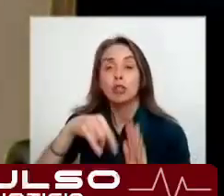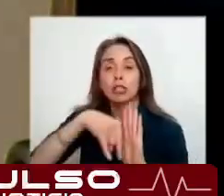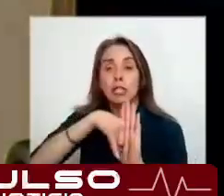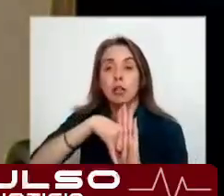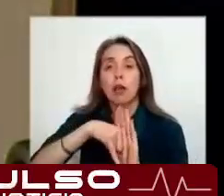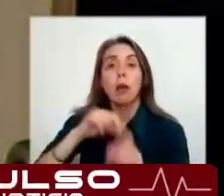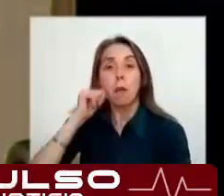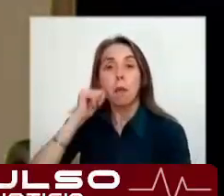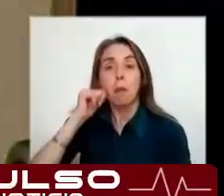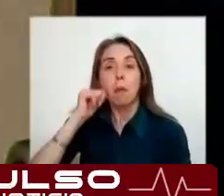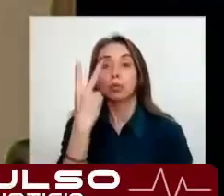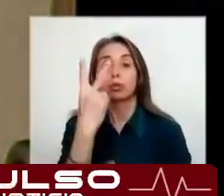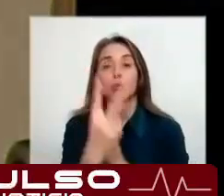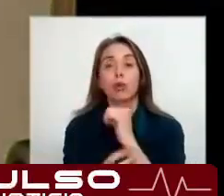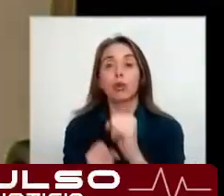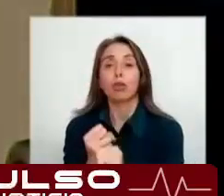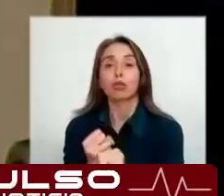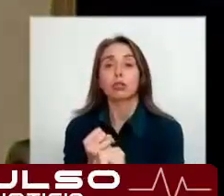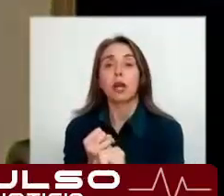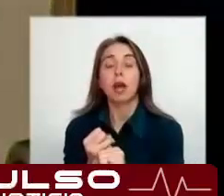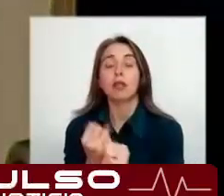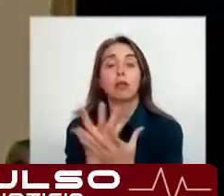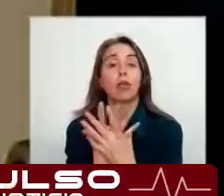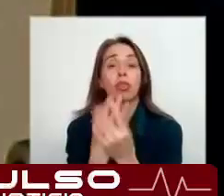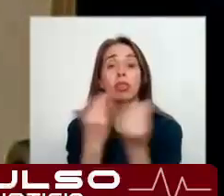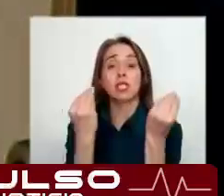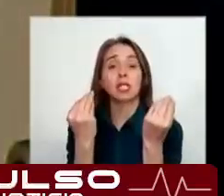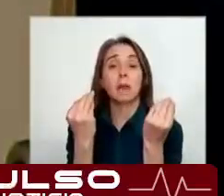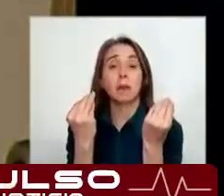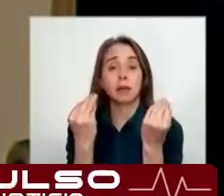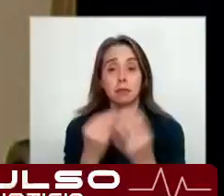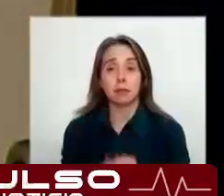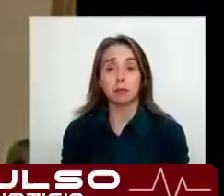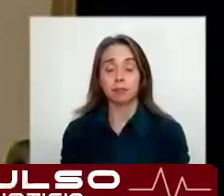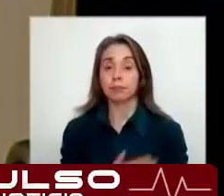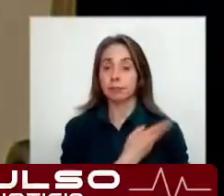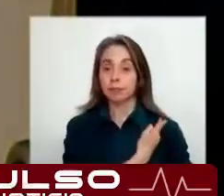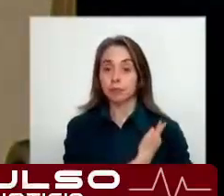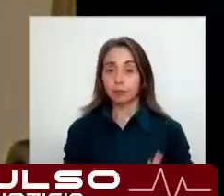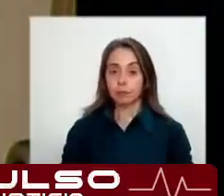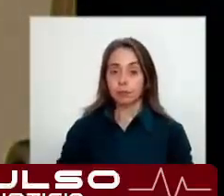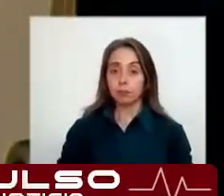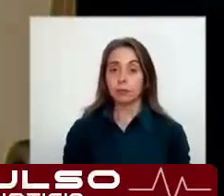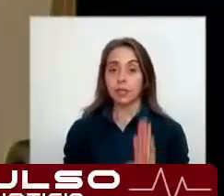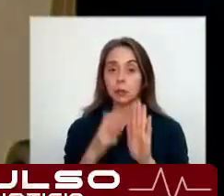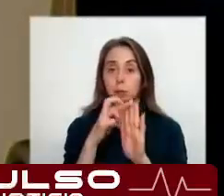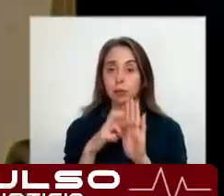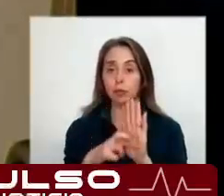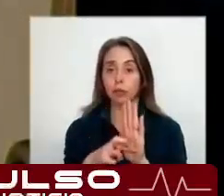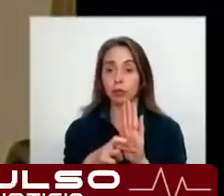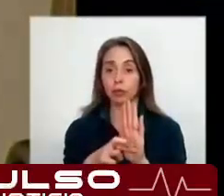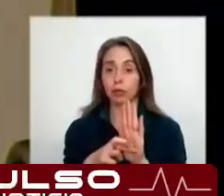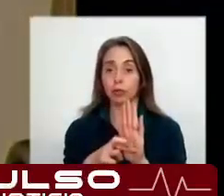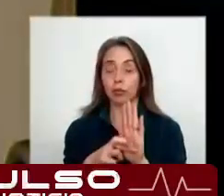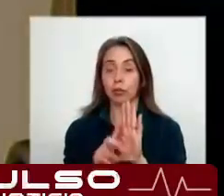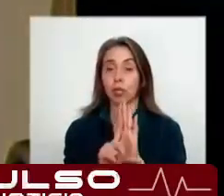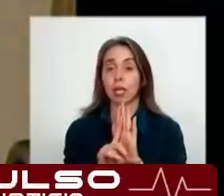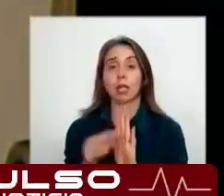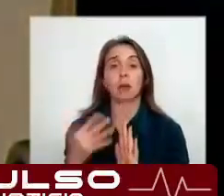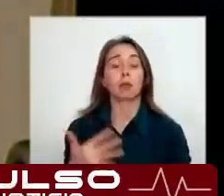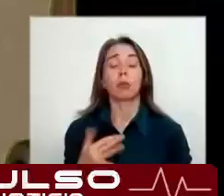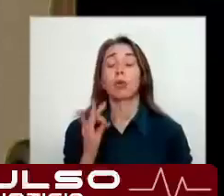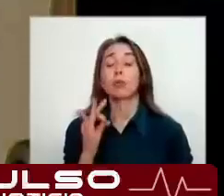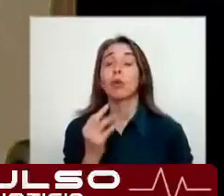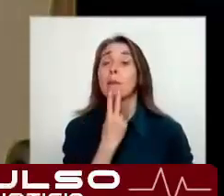hecho se cumplen dos años de su desaparición presidente esto es un proyecto de Vital relevancia y por eso Quiero